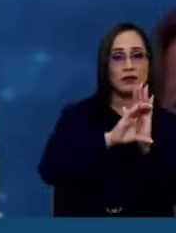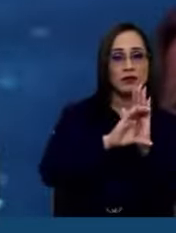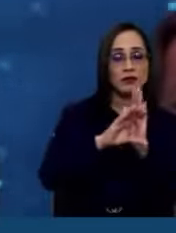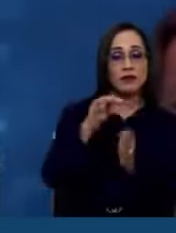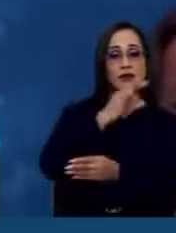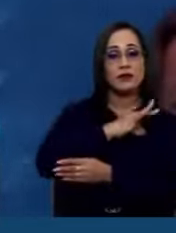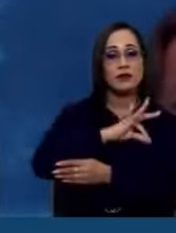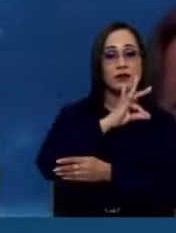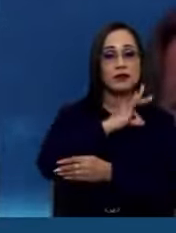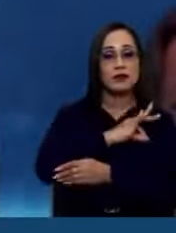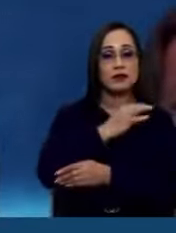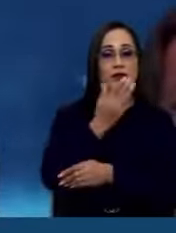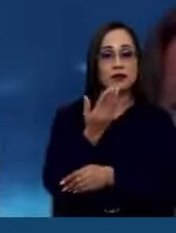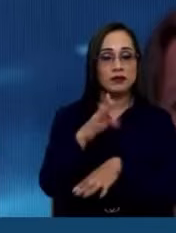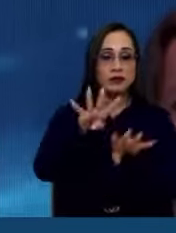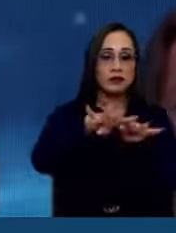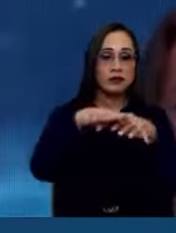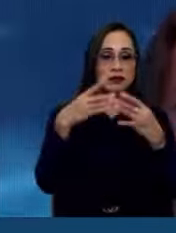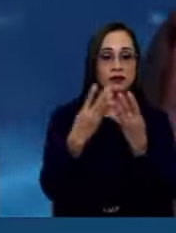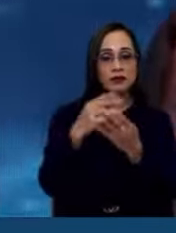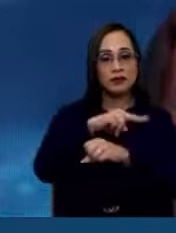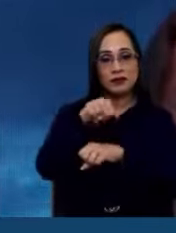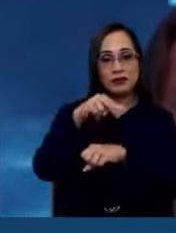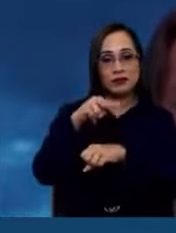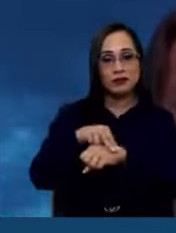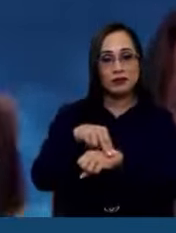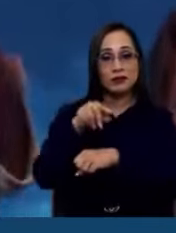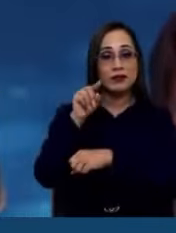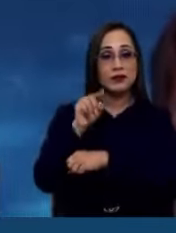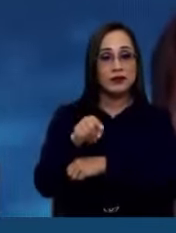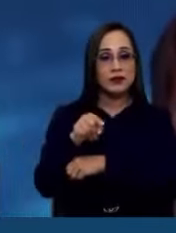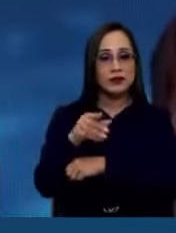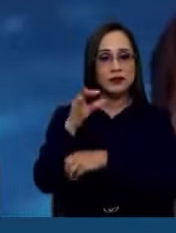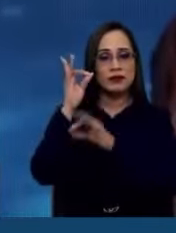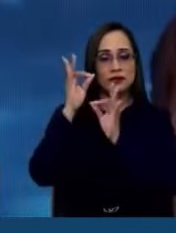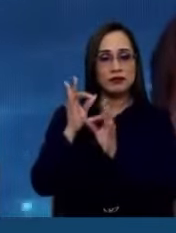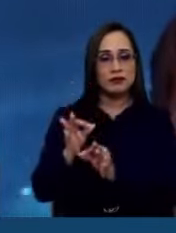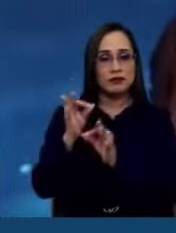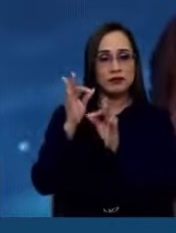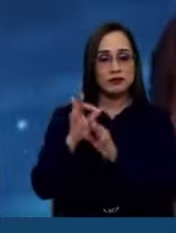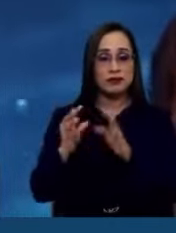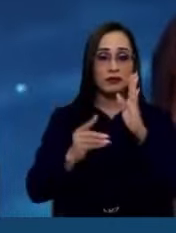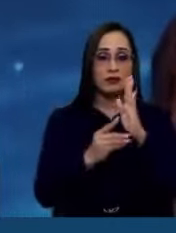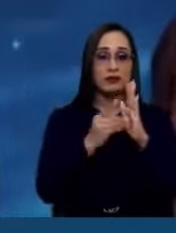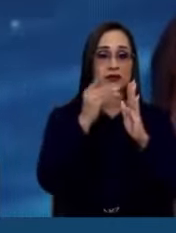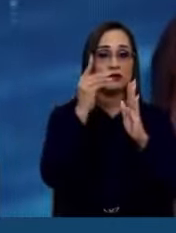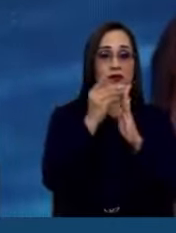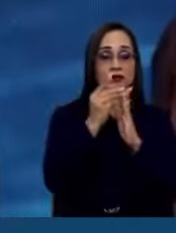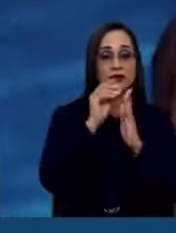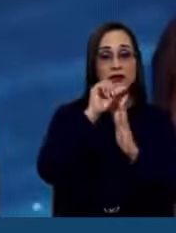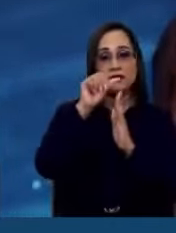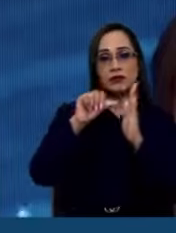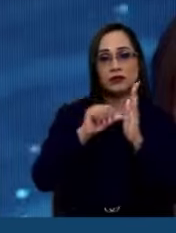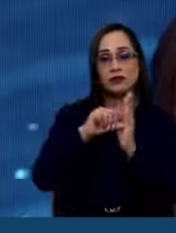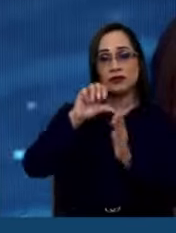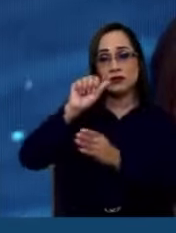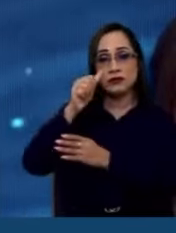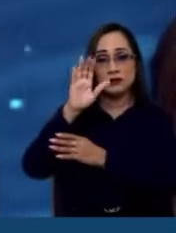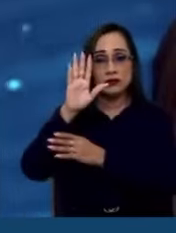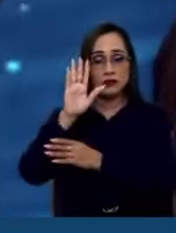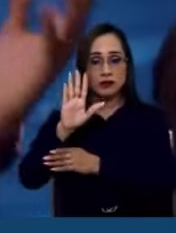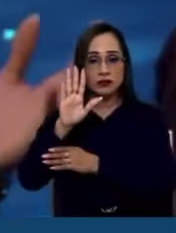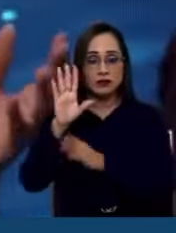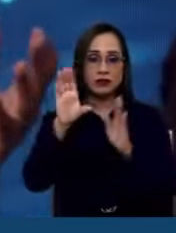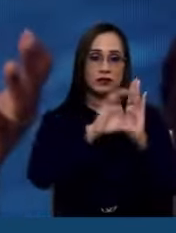beneficios de una asamblea nacional eso está perfectamente desarrollado en el título quinto de la Constitución